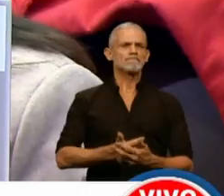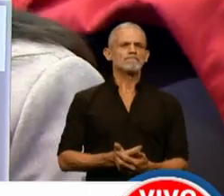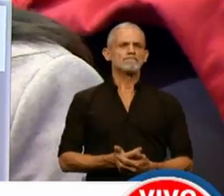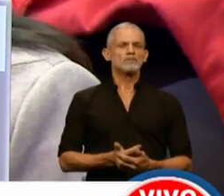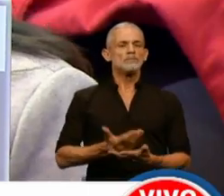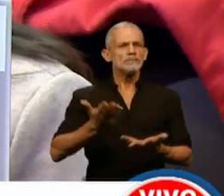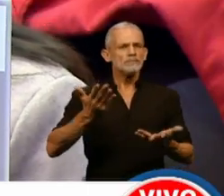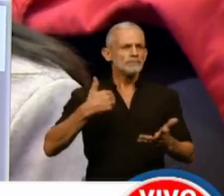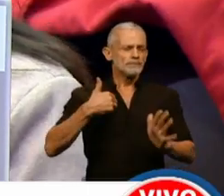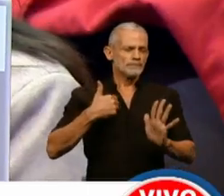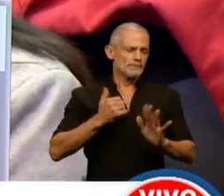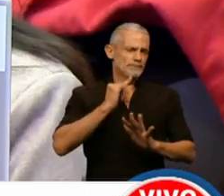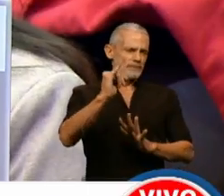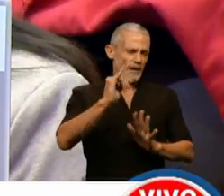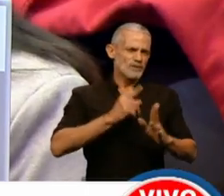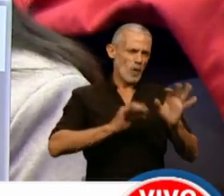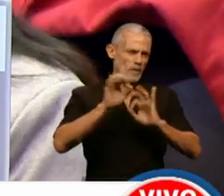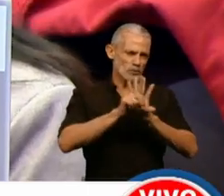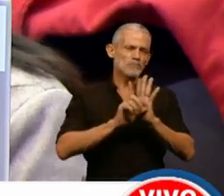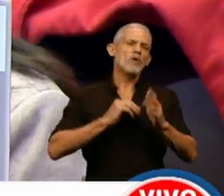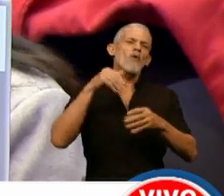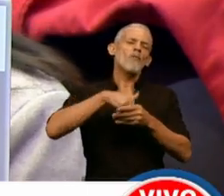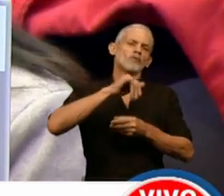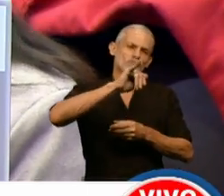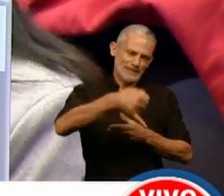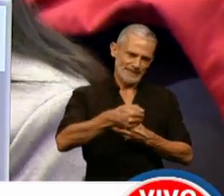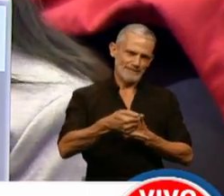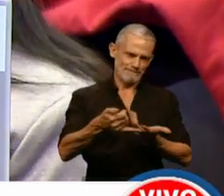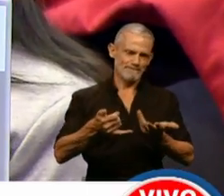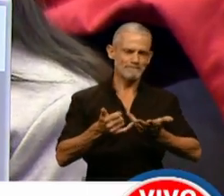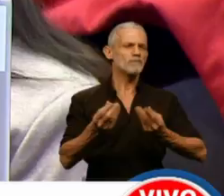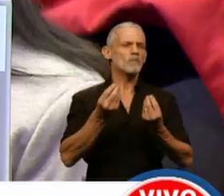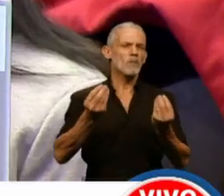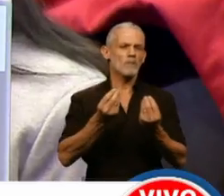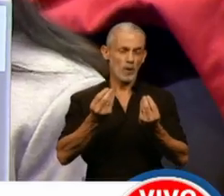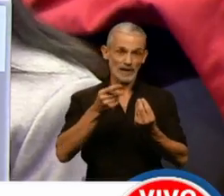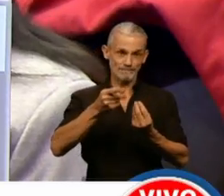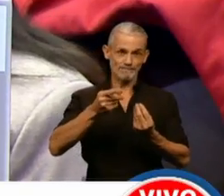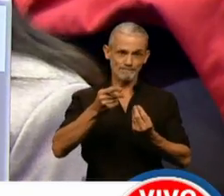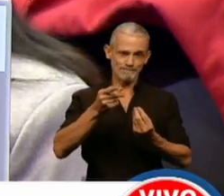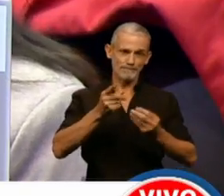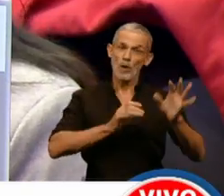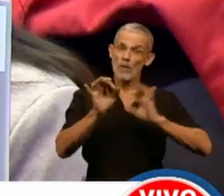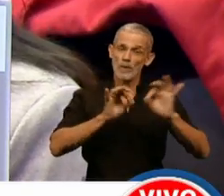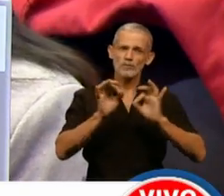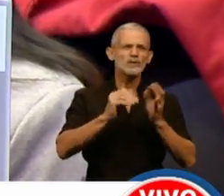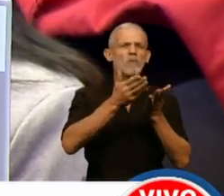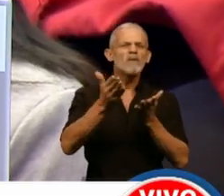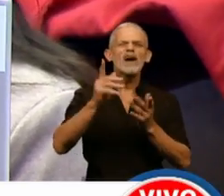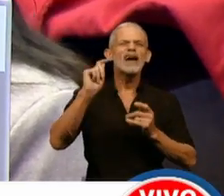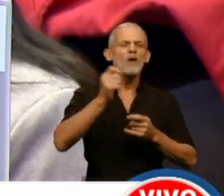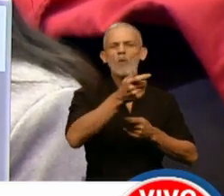voy a adelantar con este proyecto mi voto positivo ya que con él se van a ver beneficiados